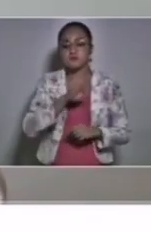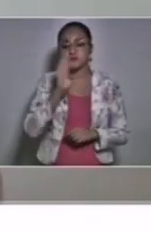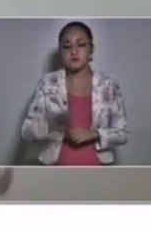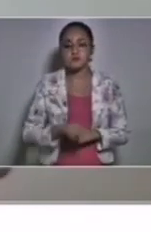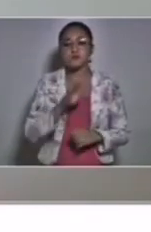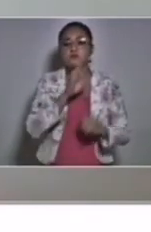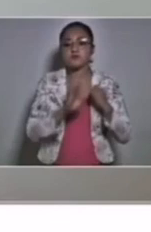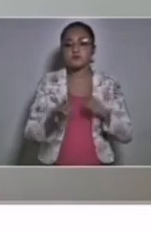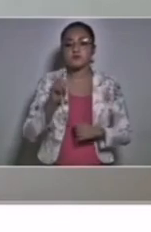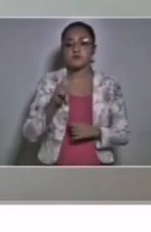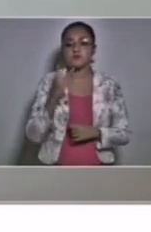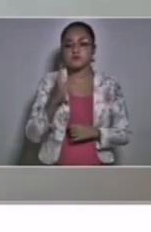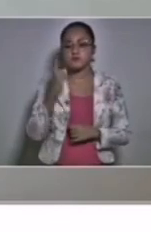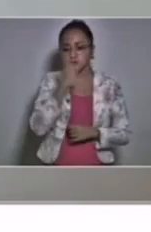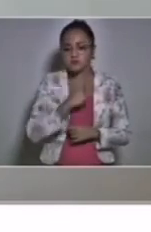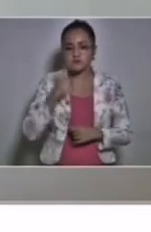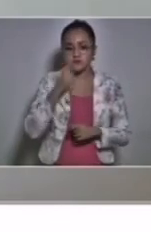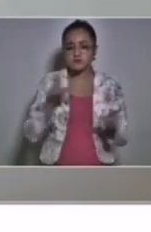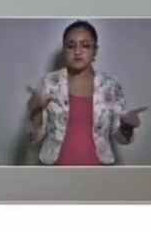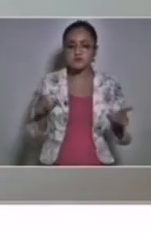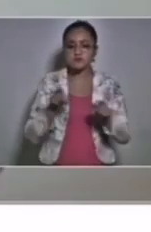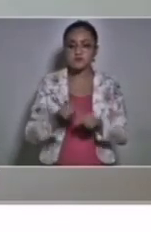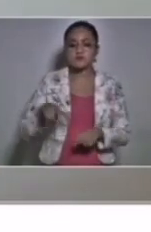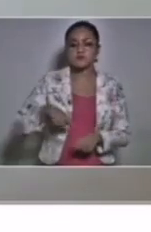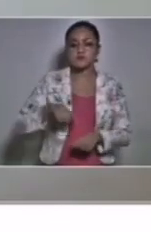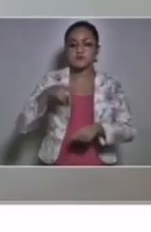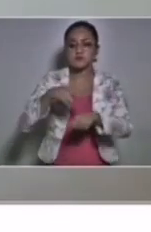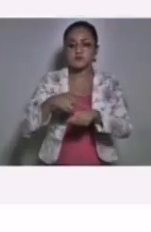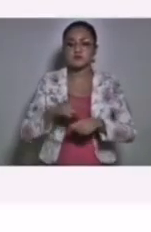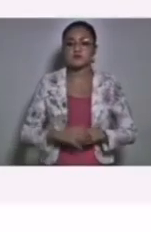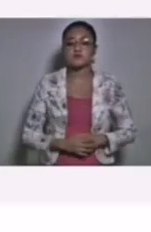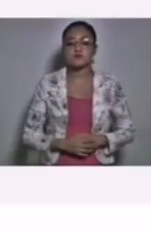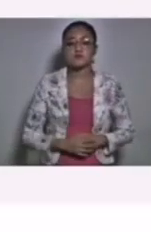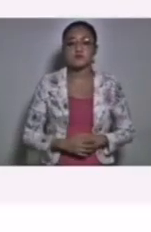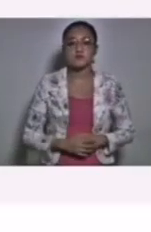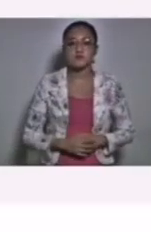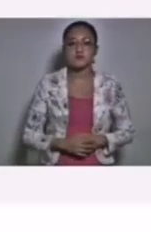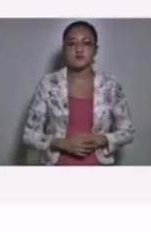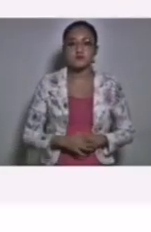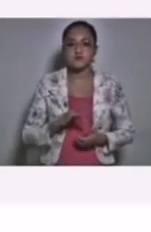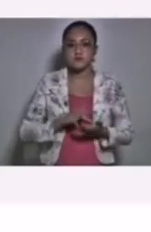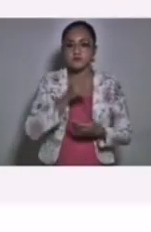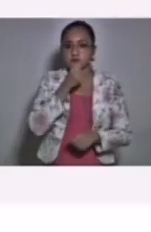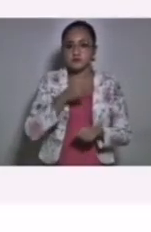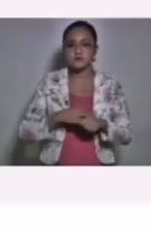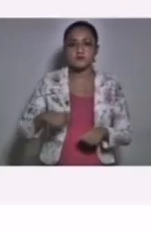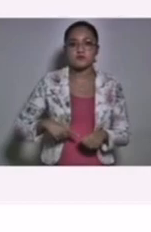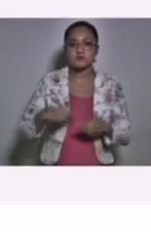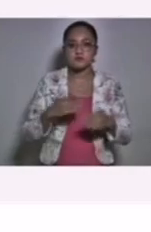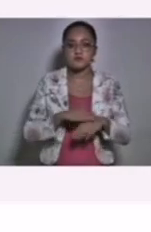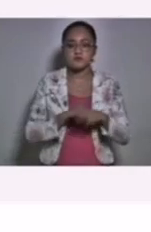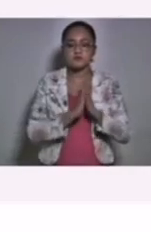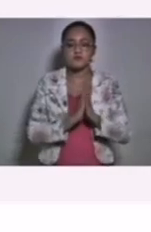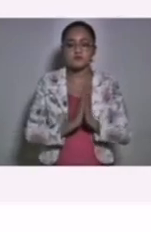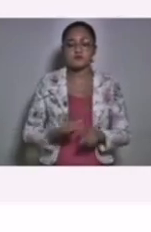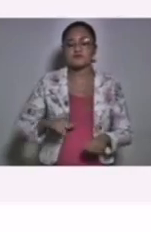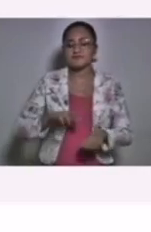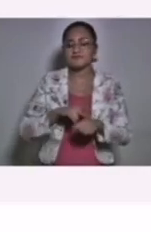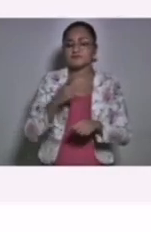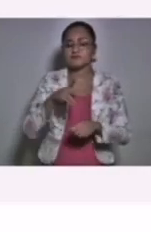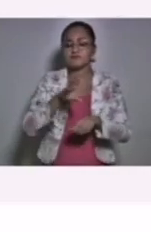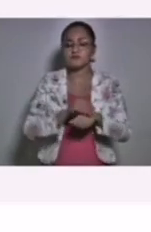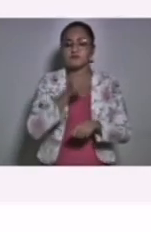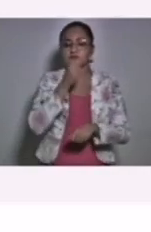más en las últimas 72 horas es cuanto gobernador es secreta de gobernación nadar con su permiso